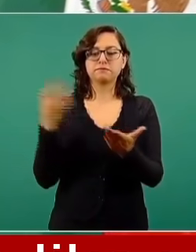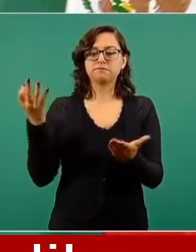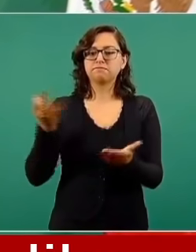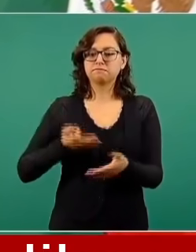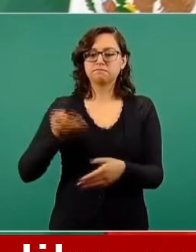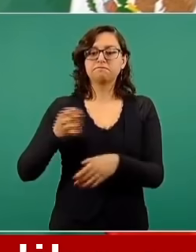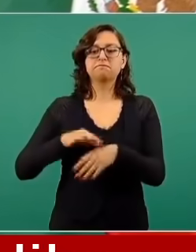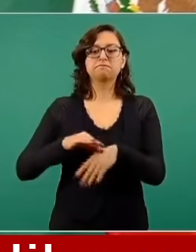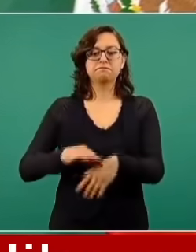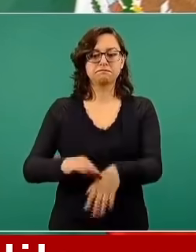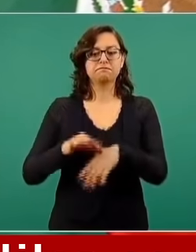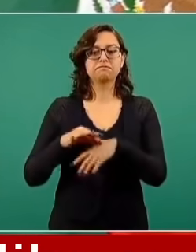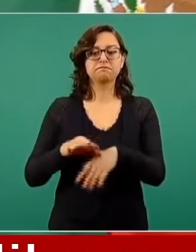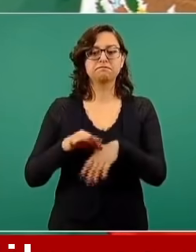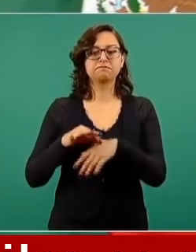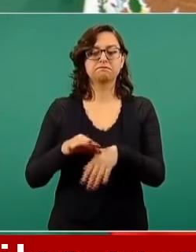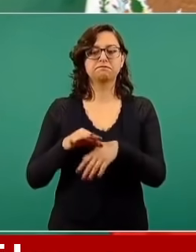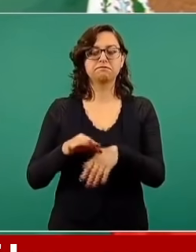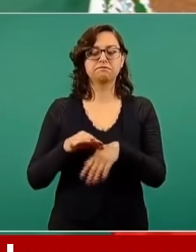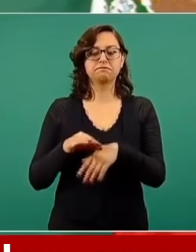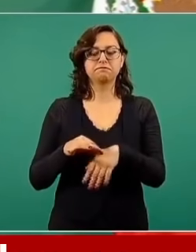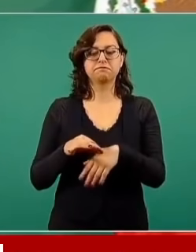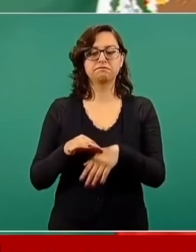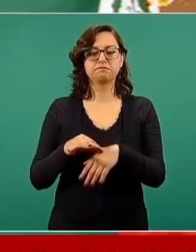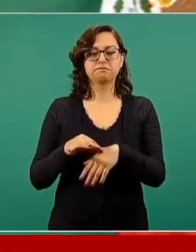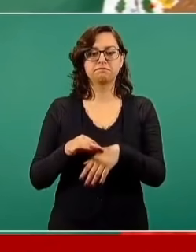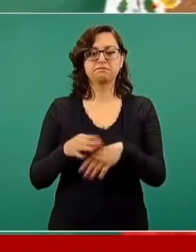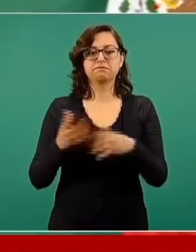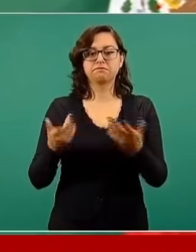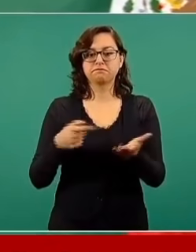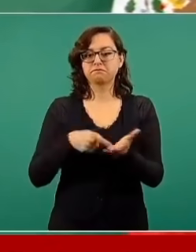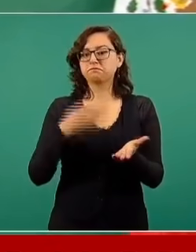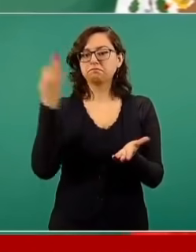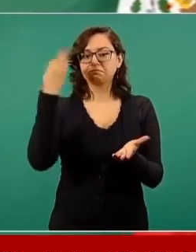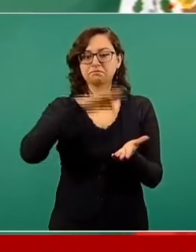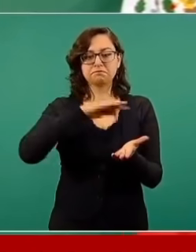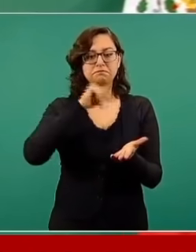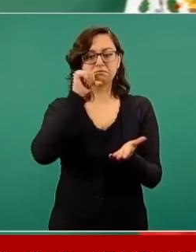reales, es decir, no son falsos,